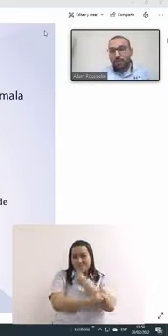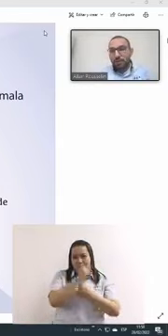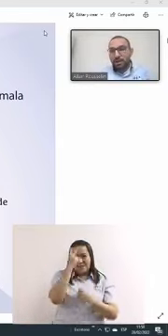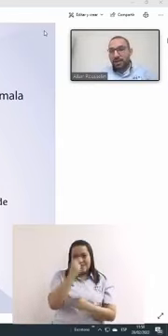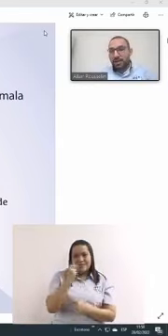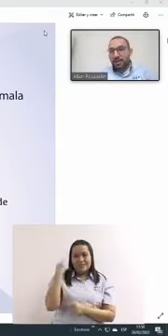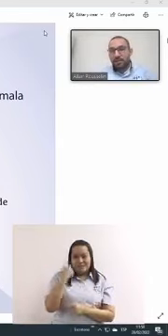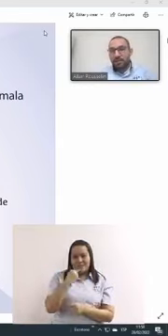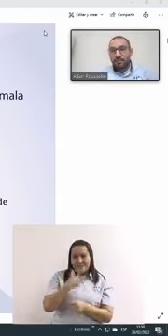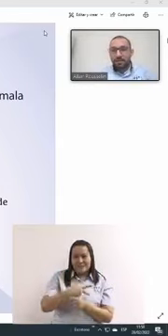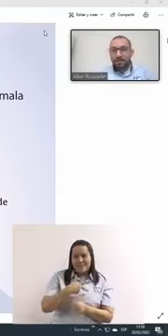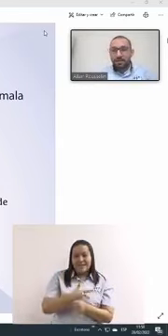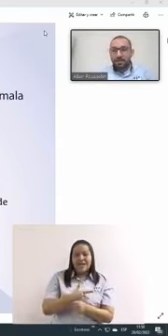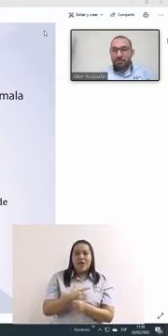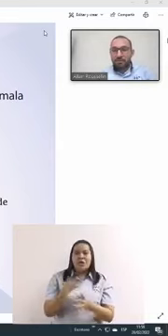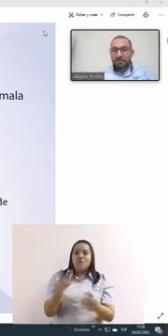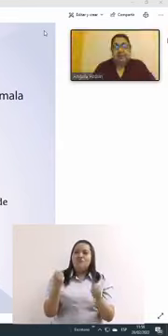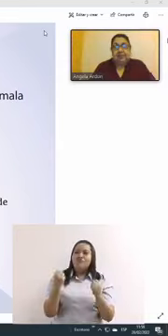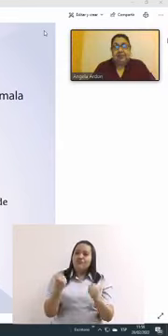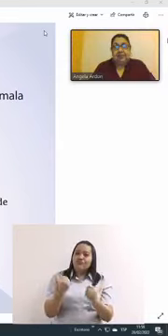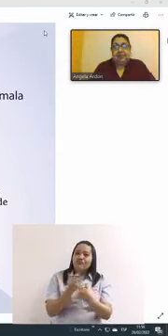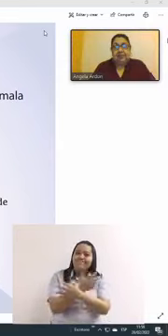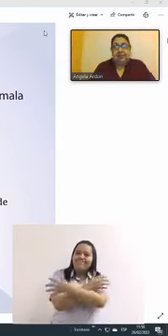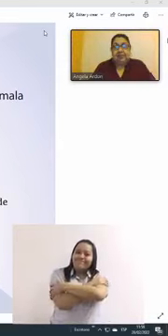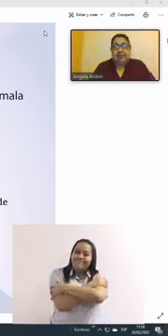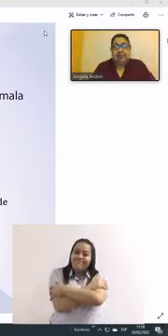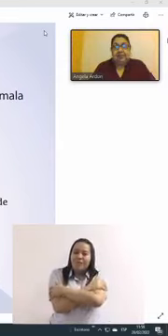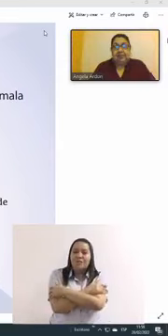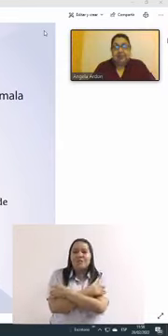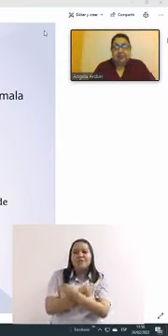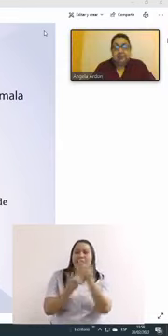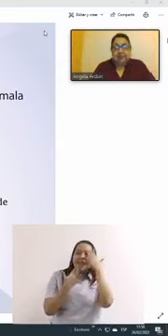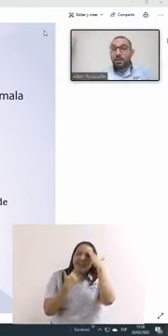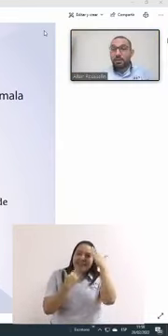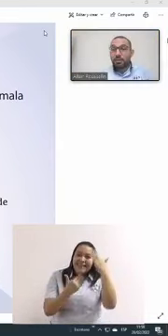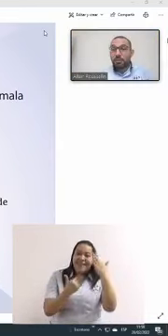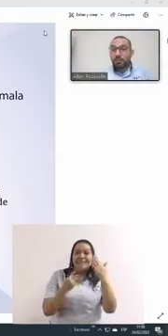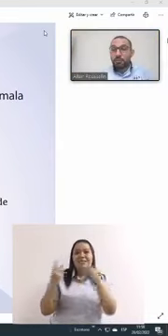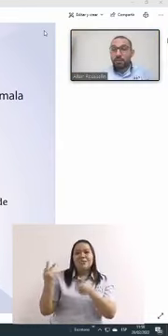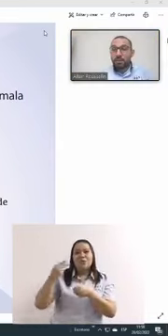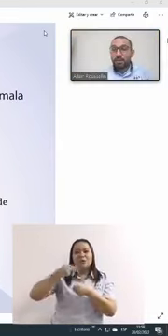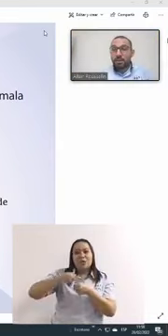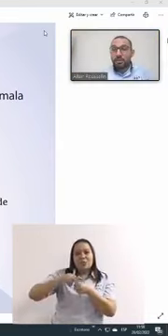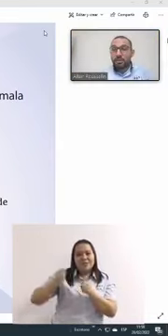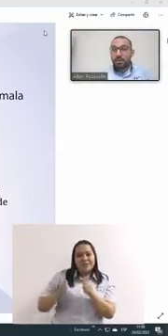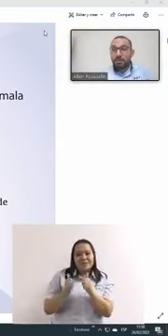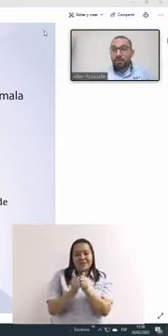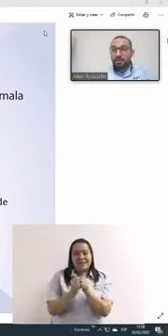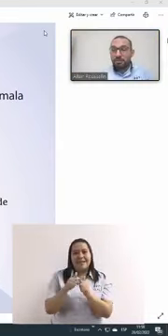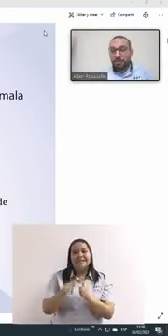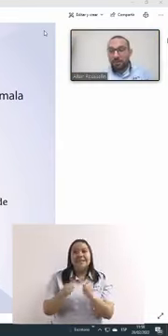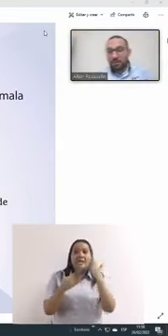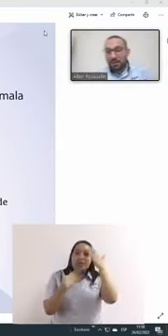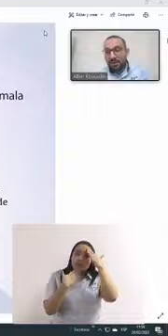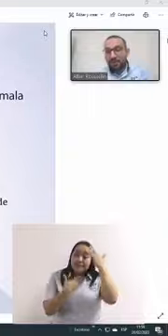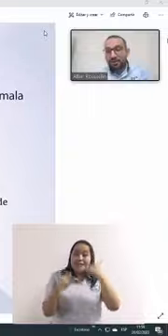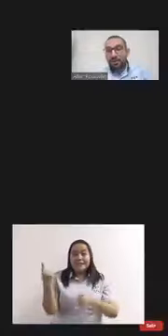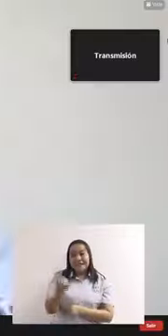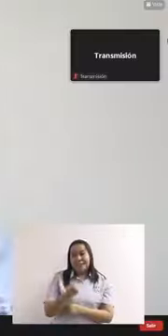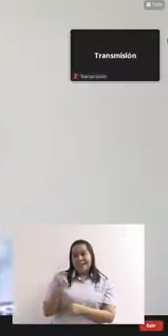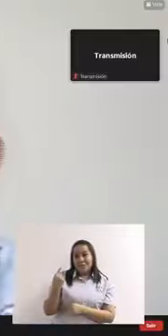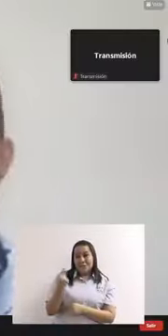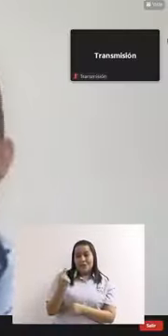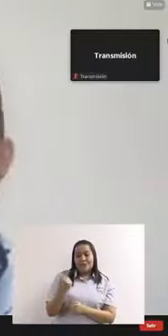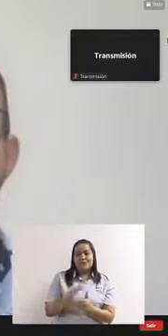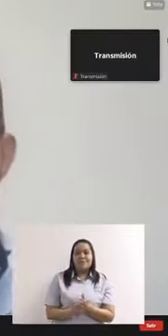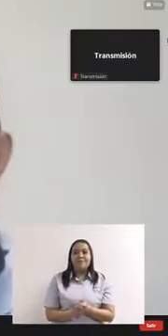abrazo, Ángela, muchas gracias de nuevo por estar aquí con nosotros, gracias al equipo de producción y especialmente gracias a